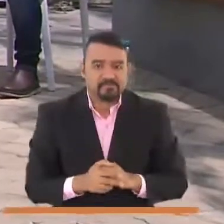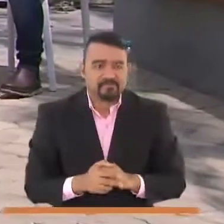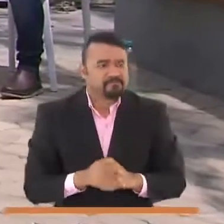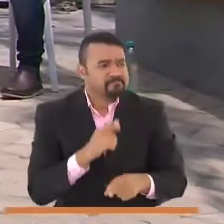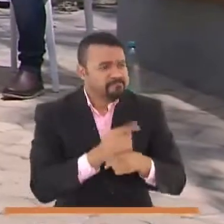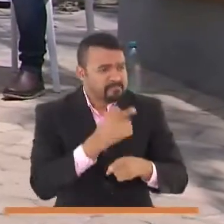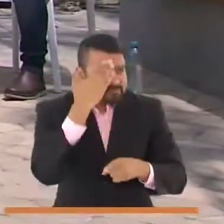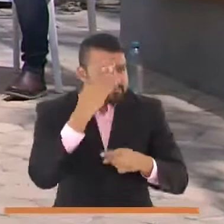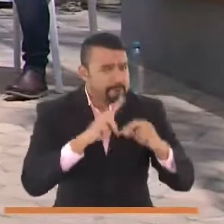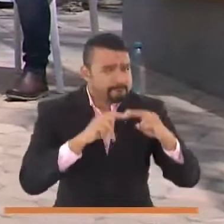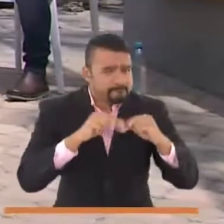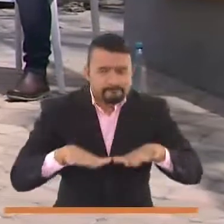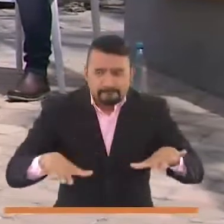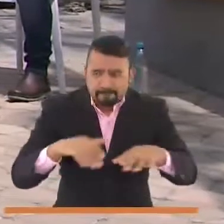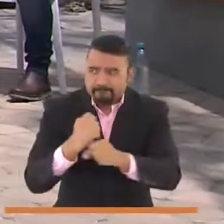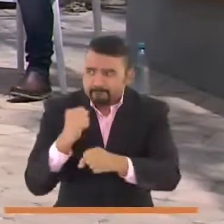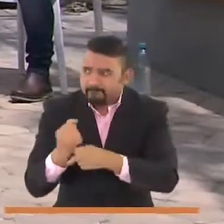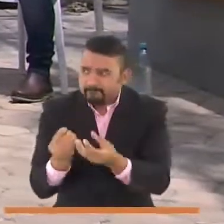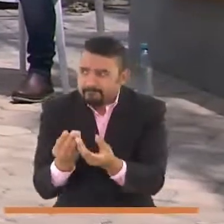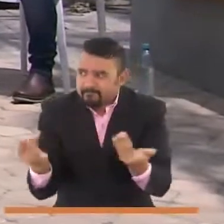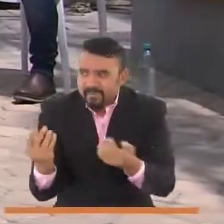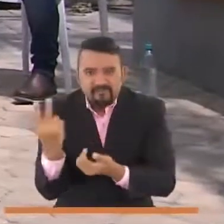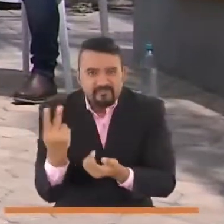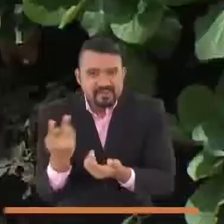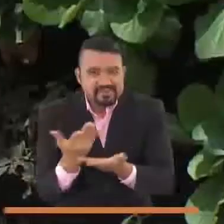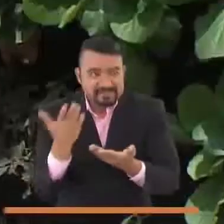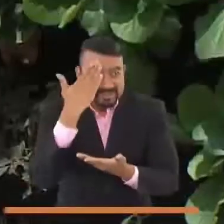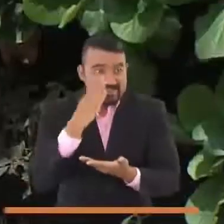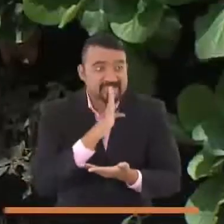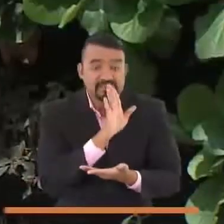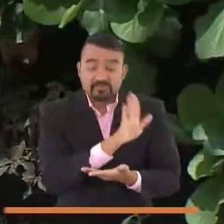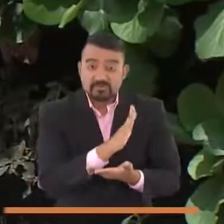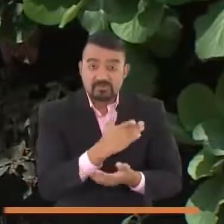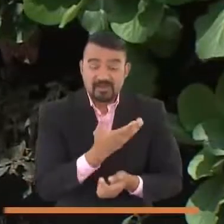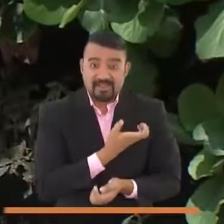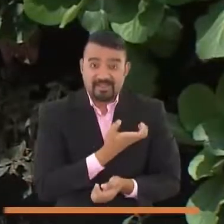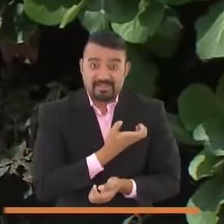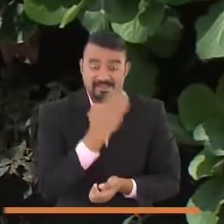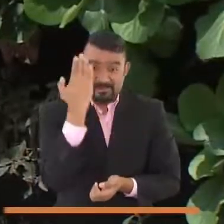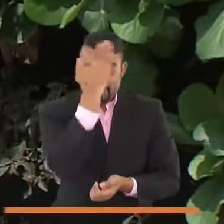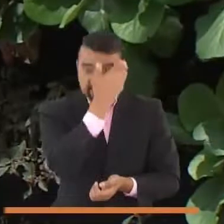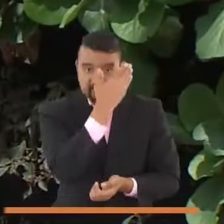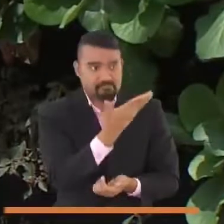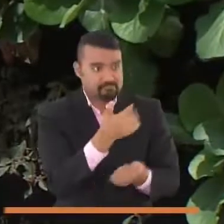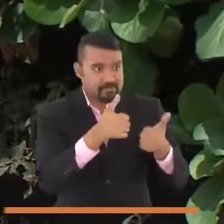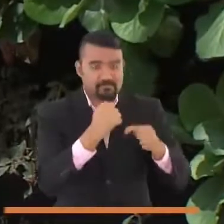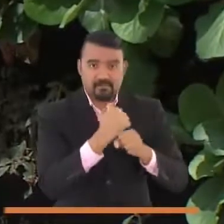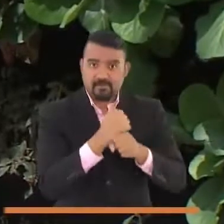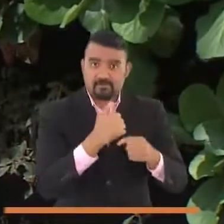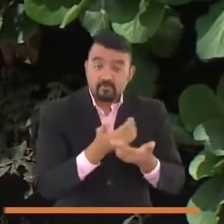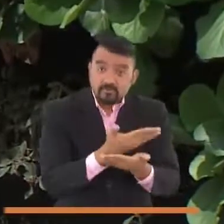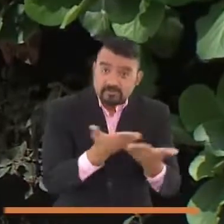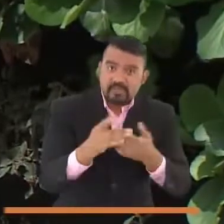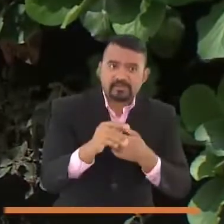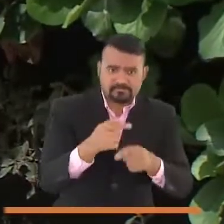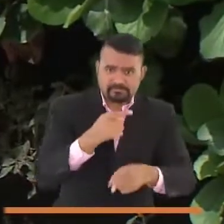a encender. Tenemos zonas verdes y todo esto lo hace la administración municipal del municipio de Envigado, pero ustedes también, los